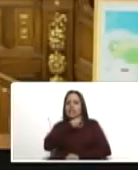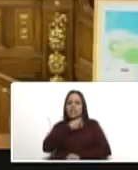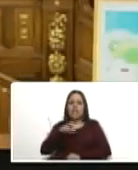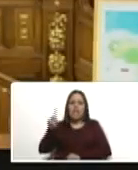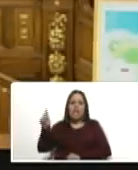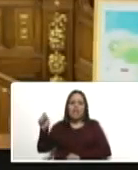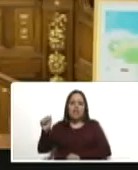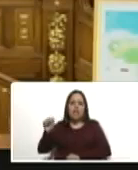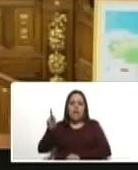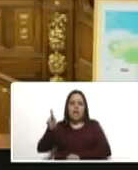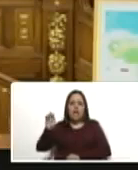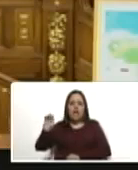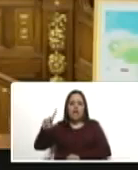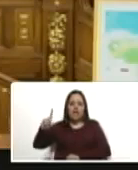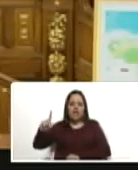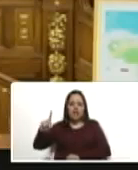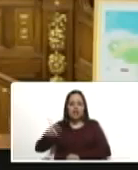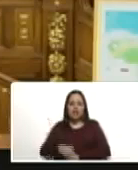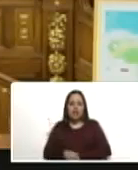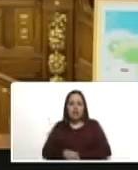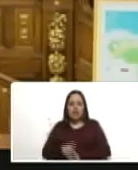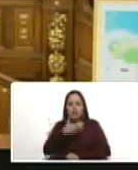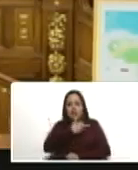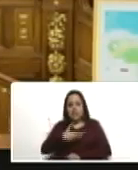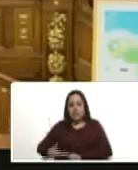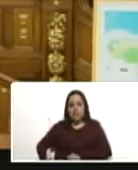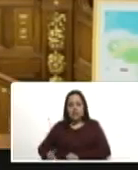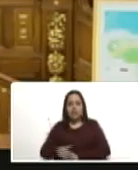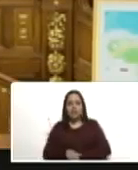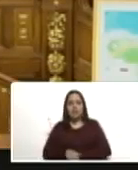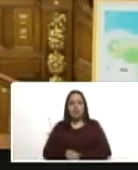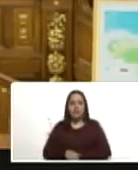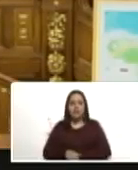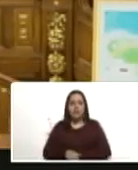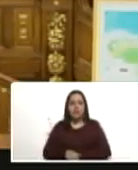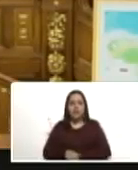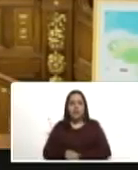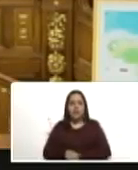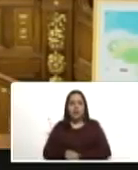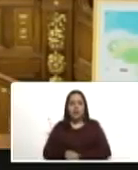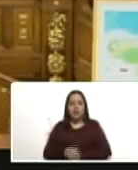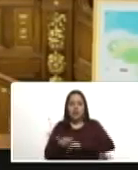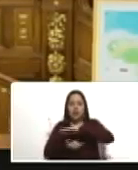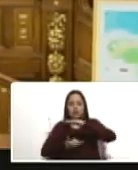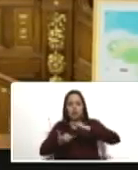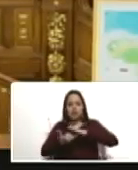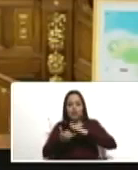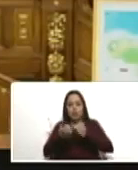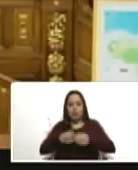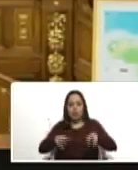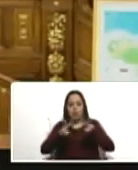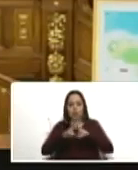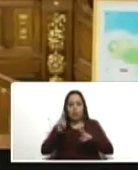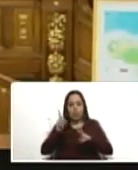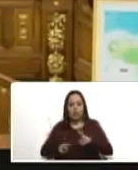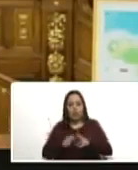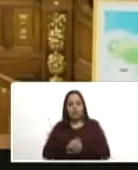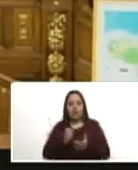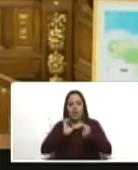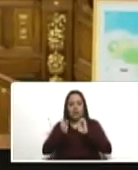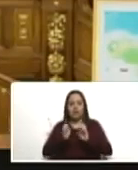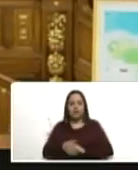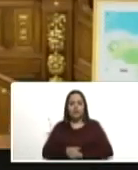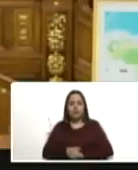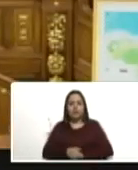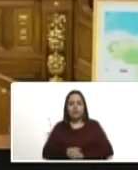presidente del poder ciudadano del poder moral seguir como estamos recuperando todos